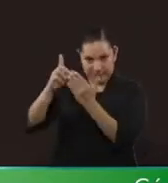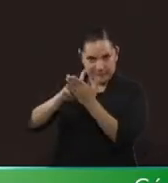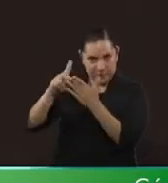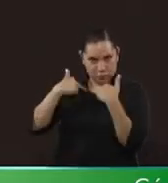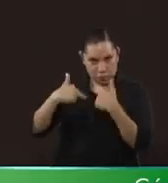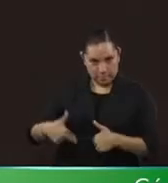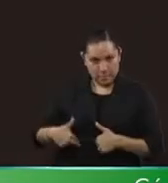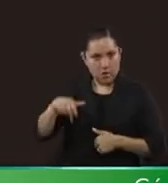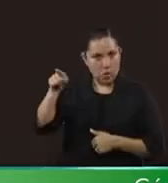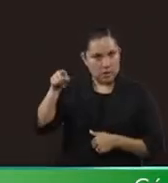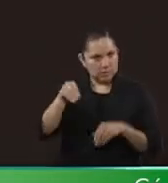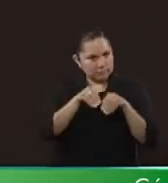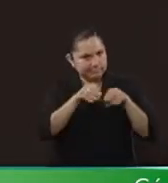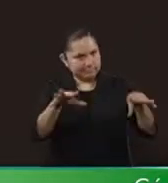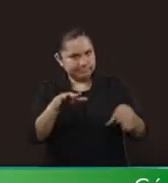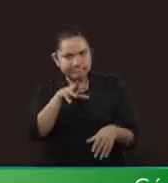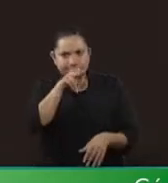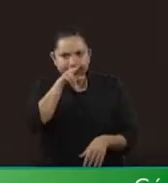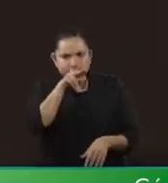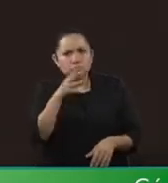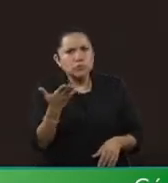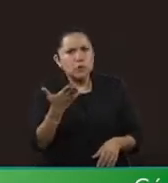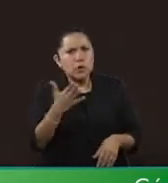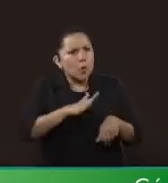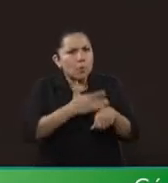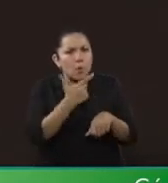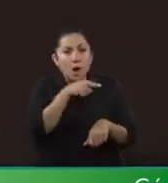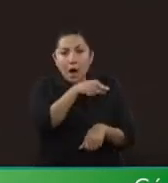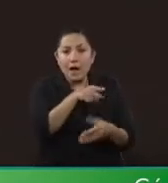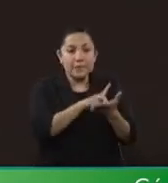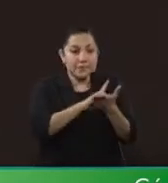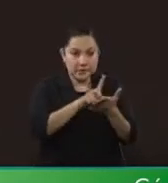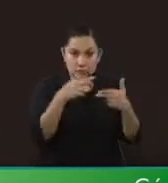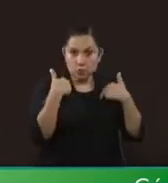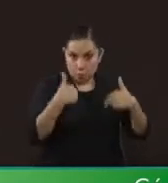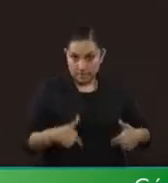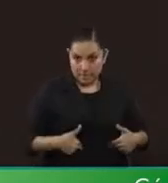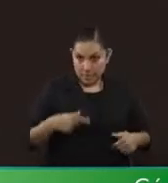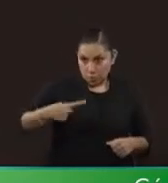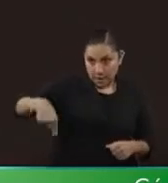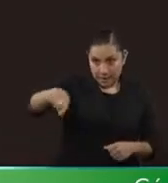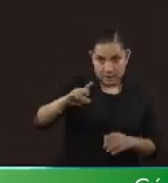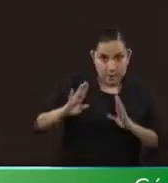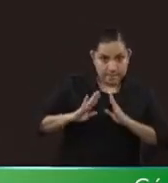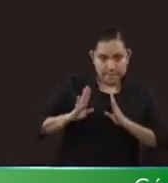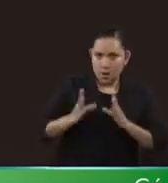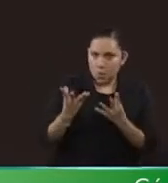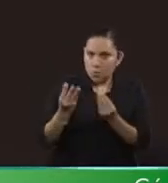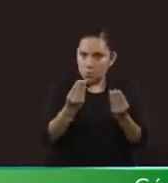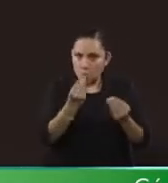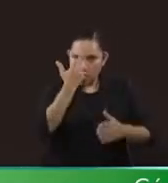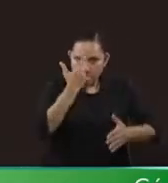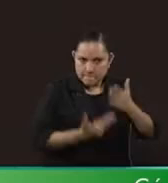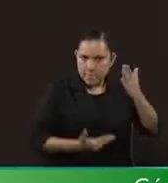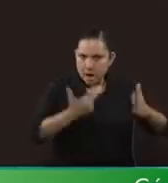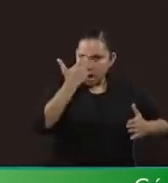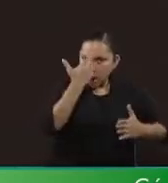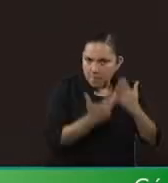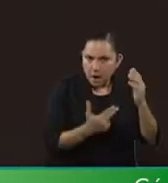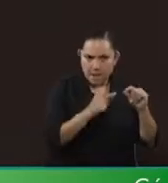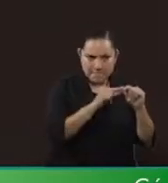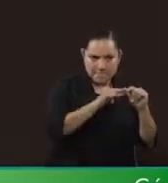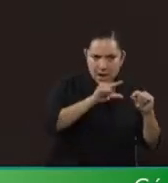creciente número de denuncias de violaciones de derechos humanos a manos de elementos castrenses y recomendó que las